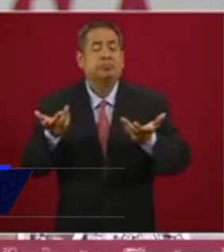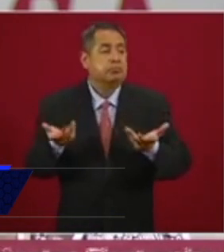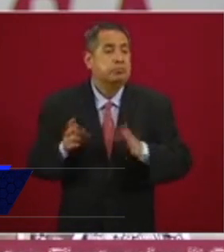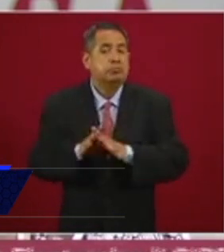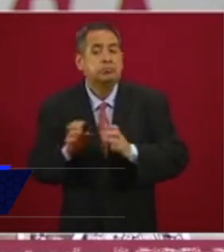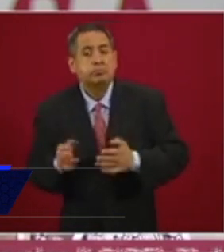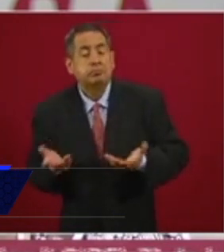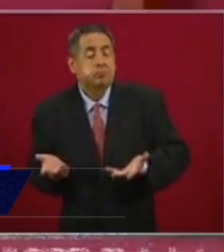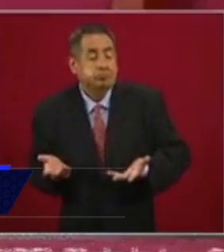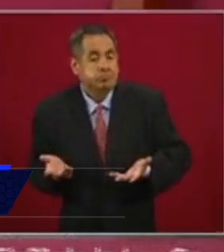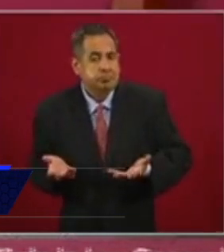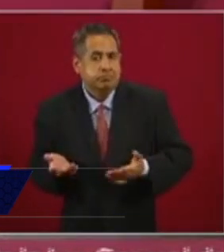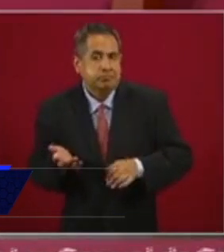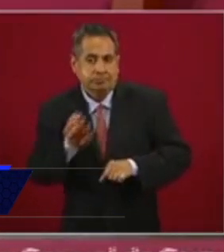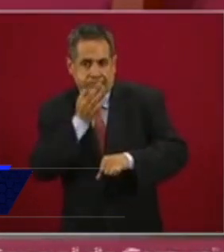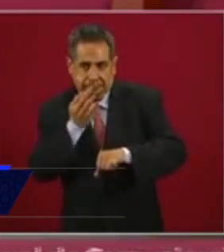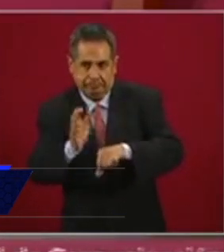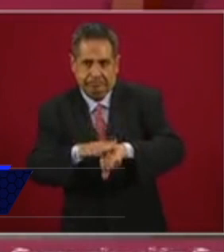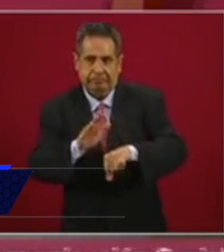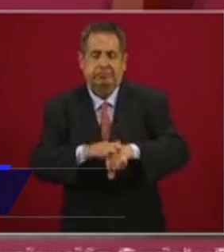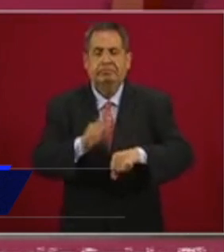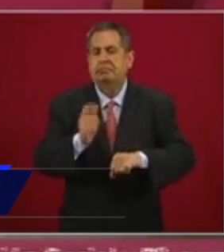ya les adelanto